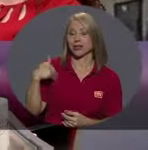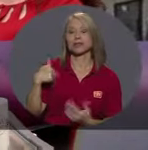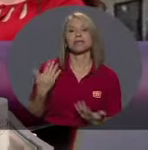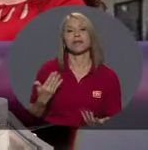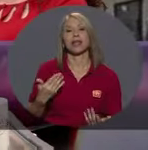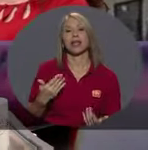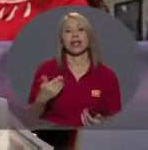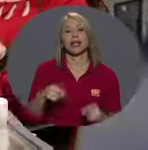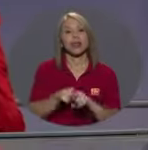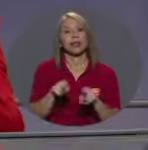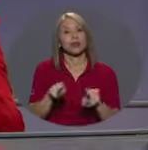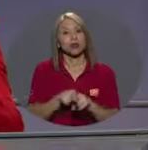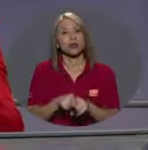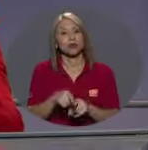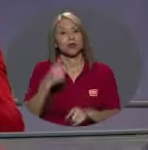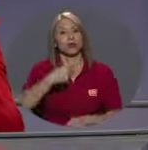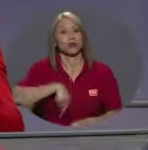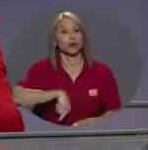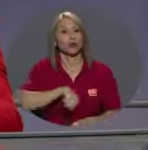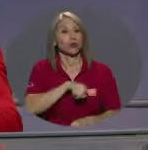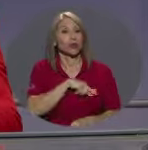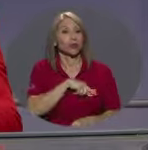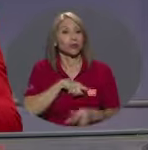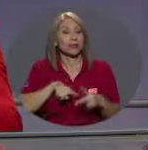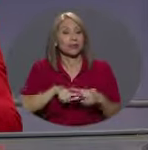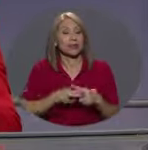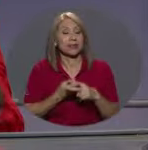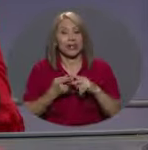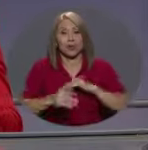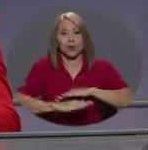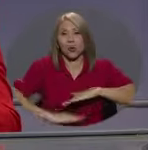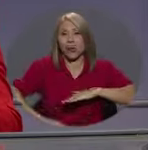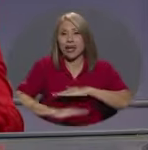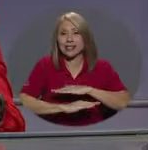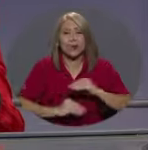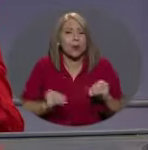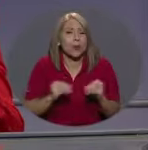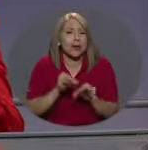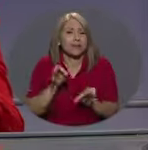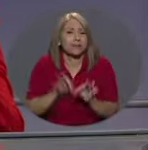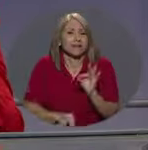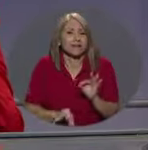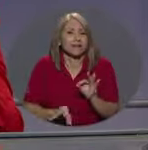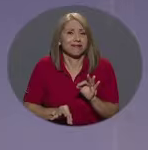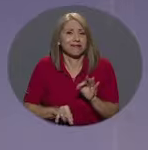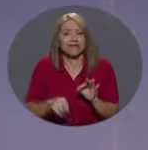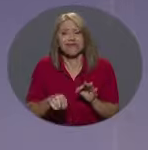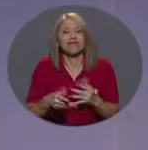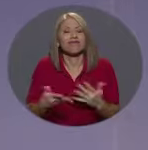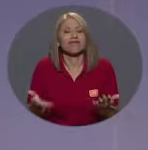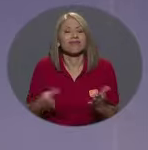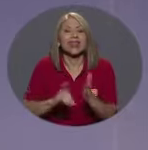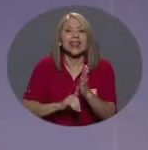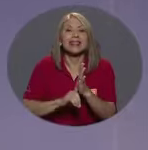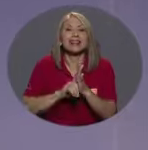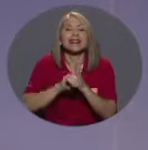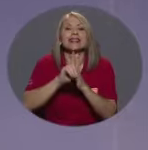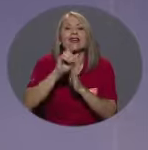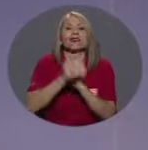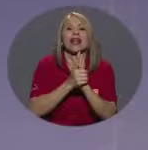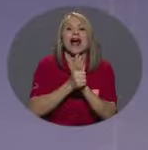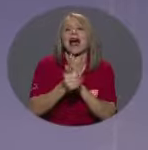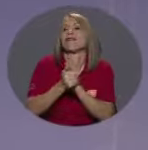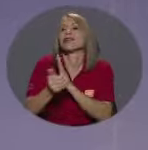de que incluso hemos empezado desde lo básico, desde lo elemental, que es el desarrollar